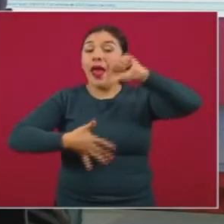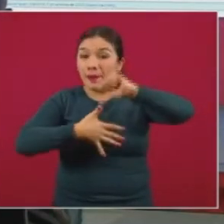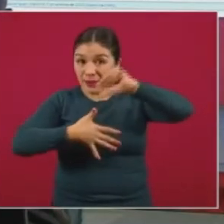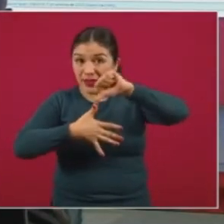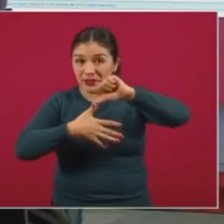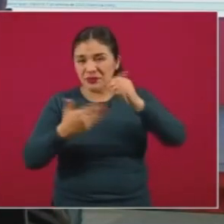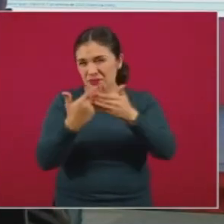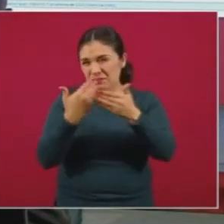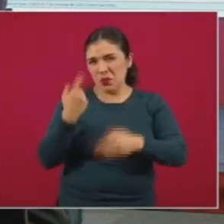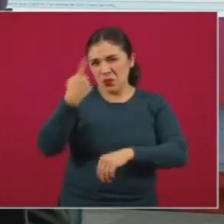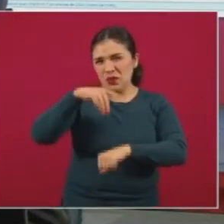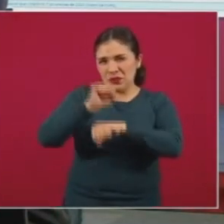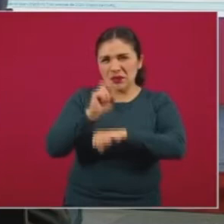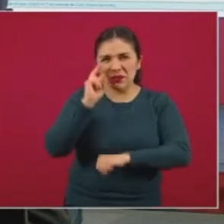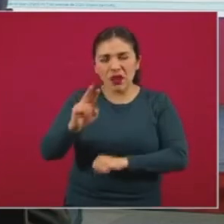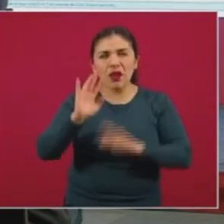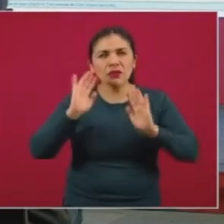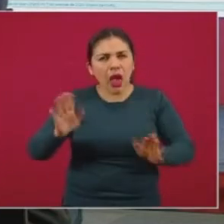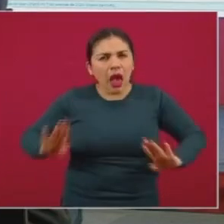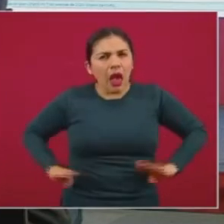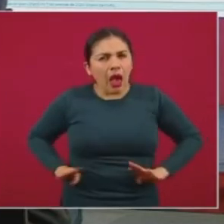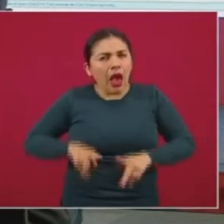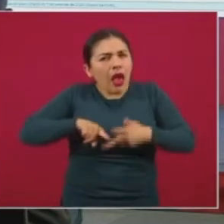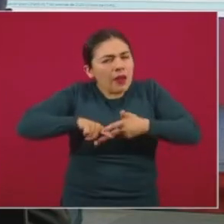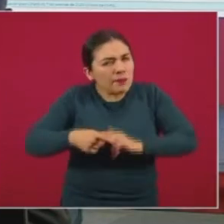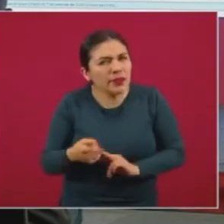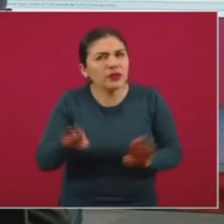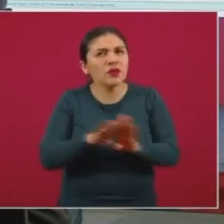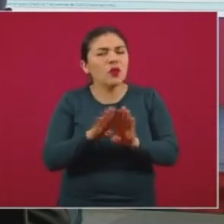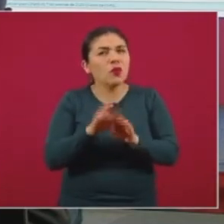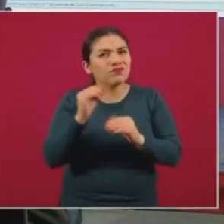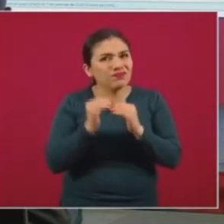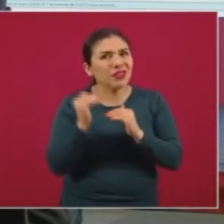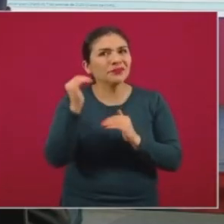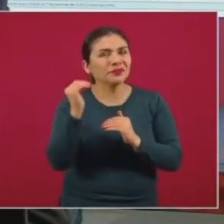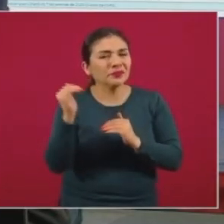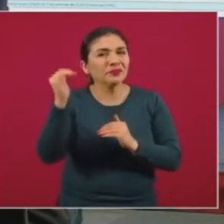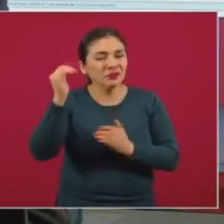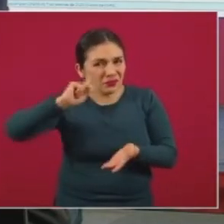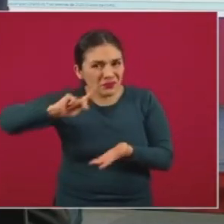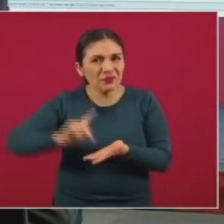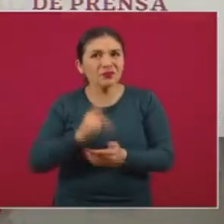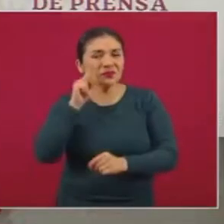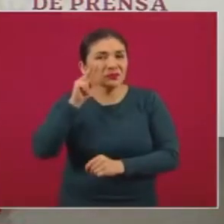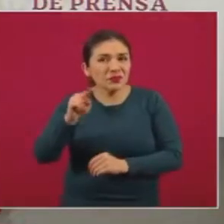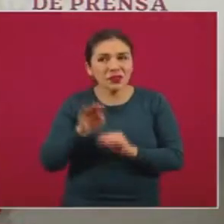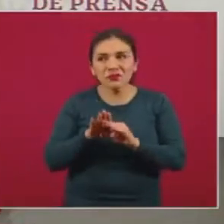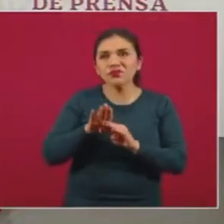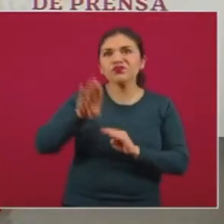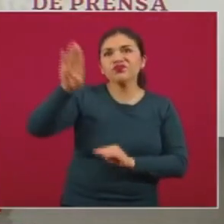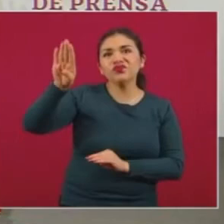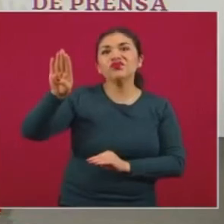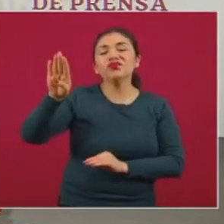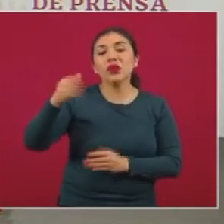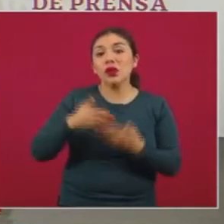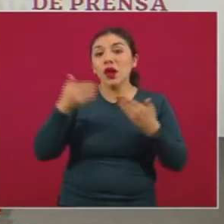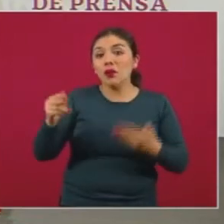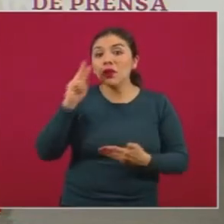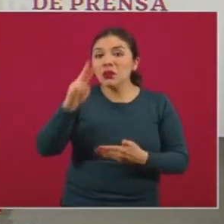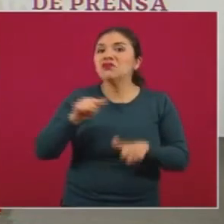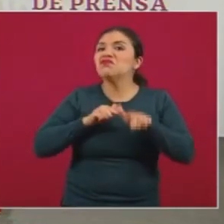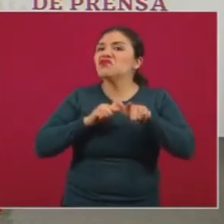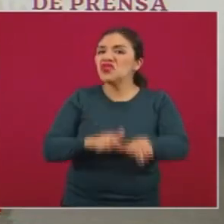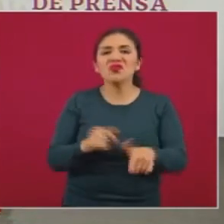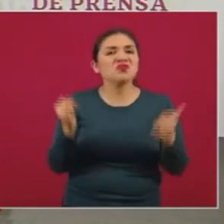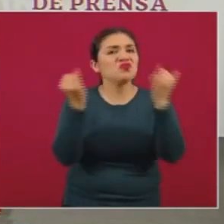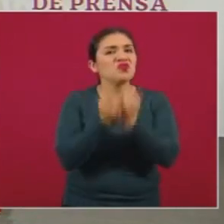veíamos la semana pasada que empezaba a tener un patrón de incremento y nuevamente una tendencia ascendente. Vemos que está